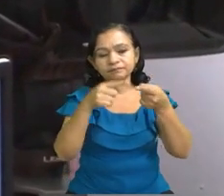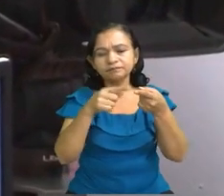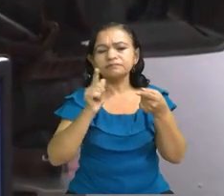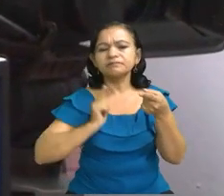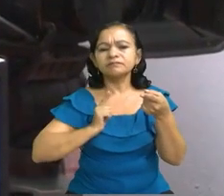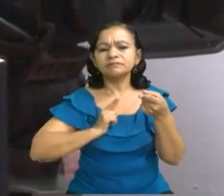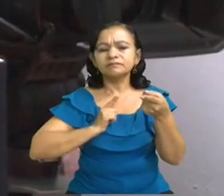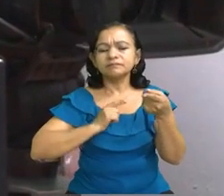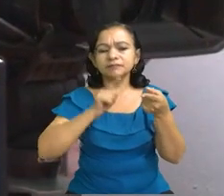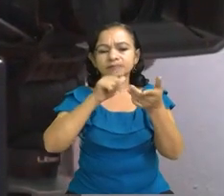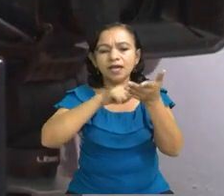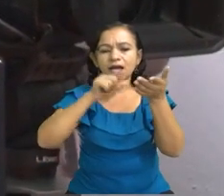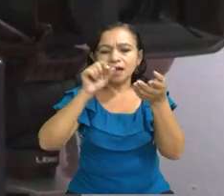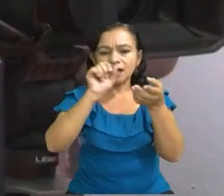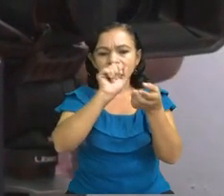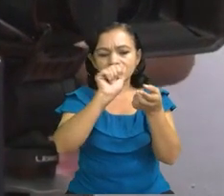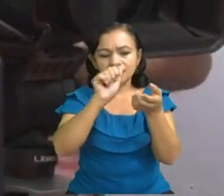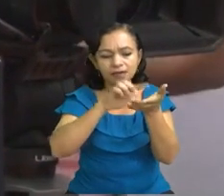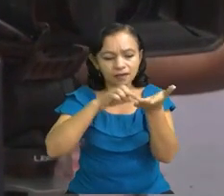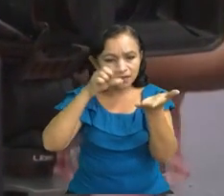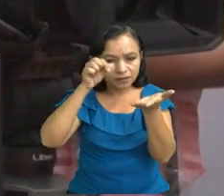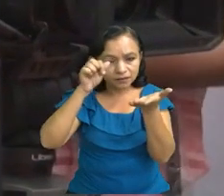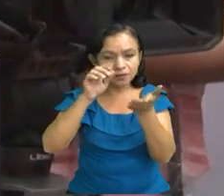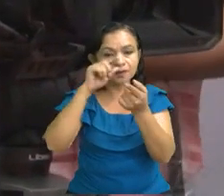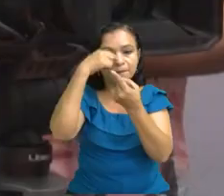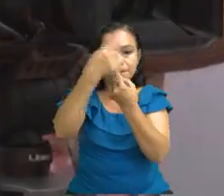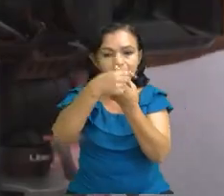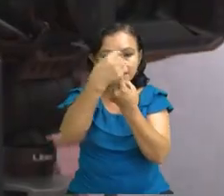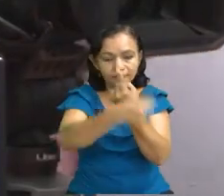conteniendo azúcar, banano,